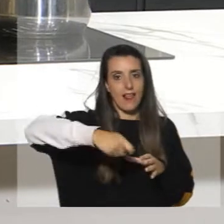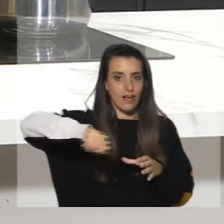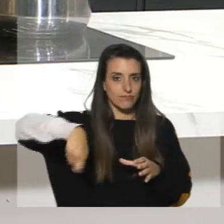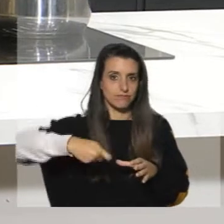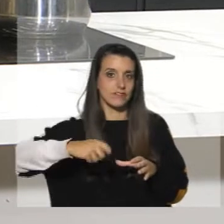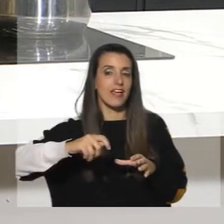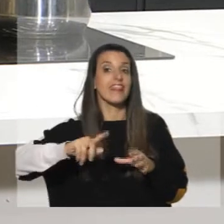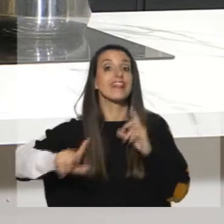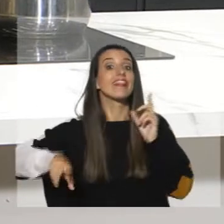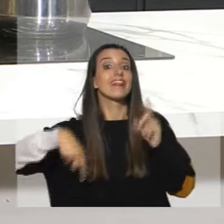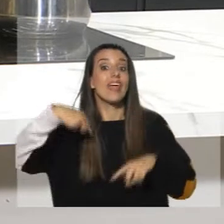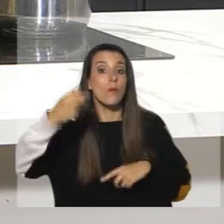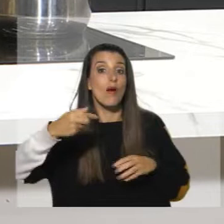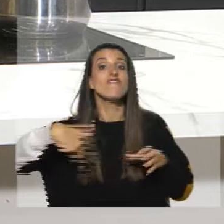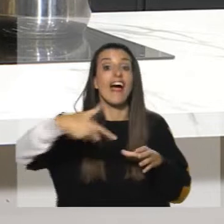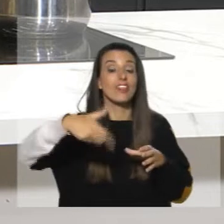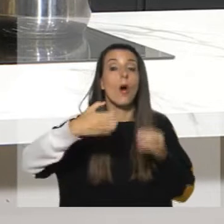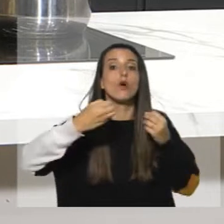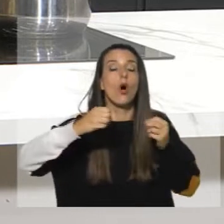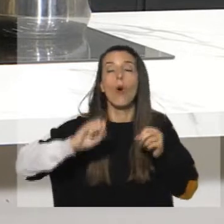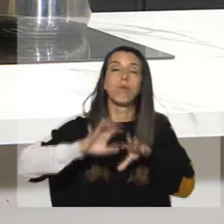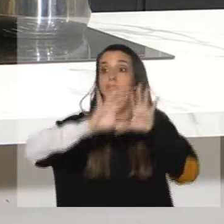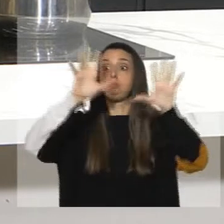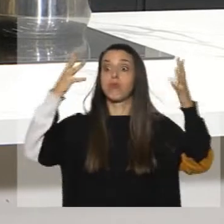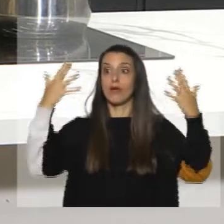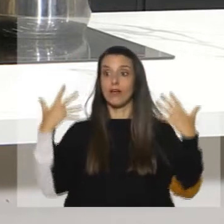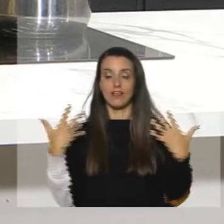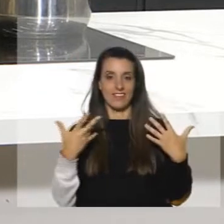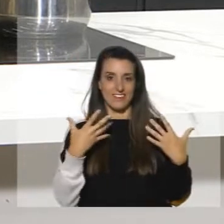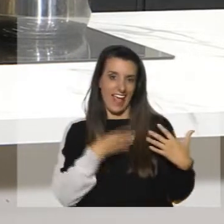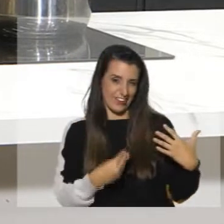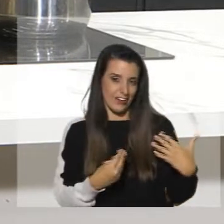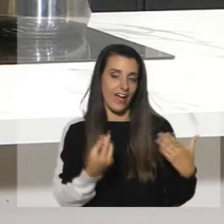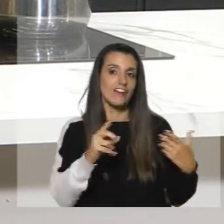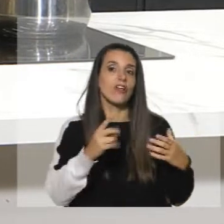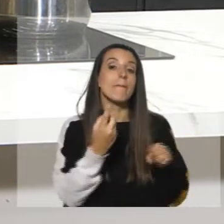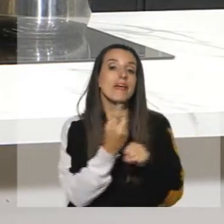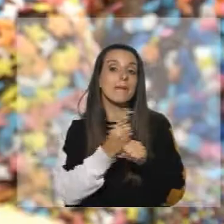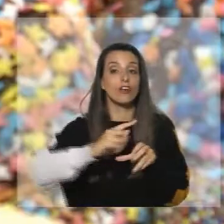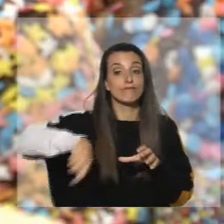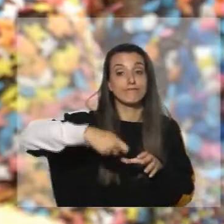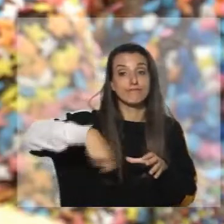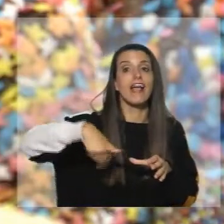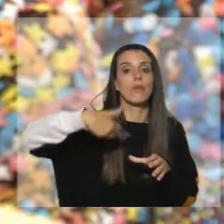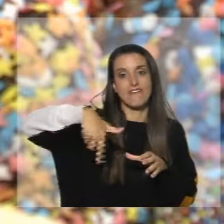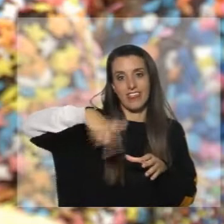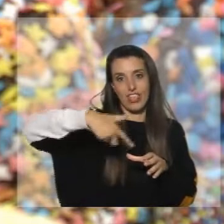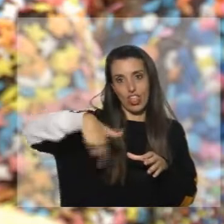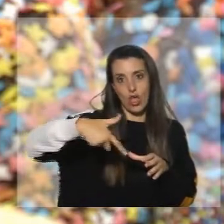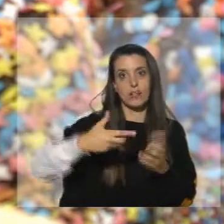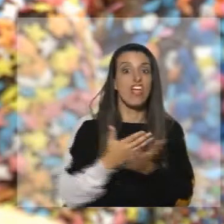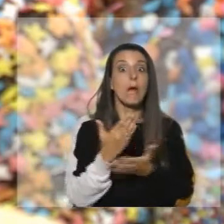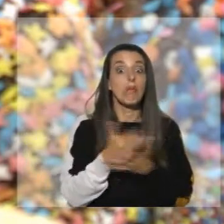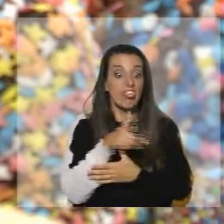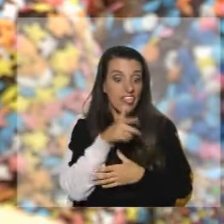la batidora porque si no va a volar harina por todos lados. Claro, ahí hacemos lío. Y lo que vamos a hacer es un enchastre que me suele suceder. ¿A quién no le ha pasado?